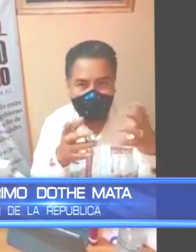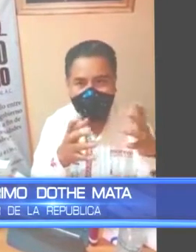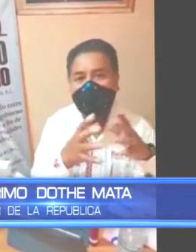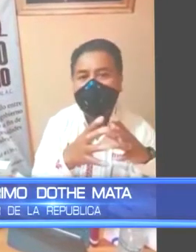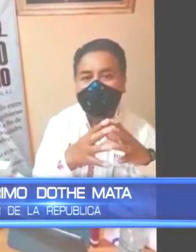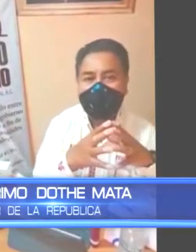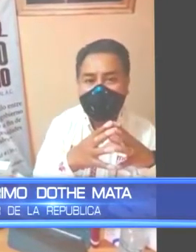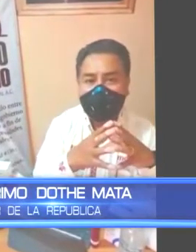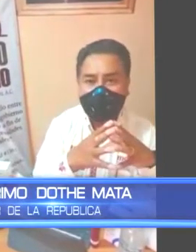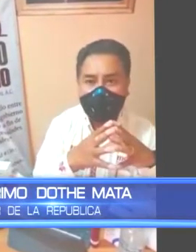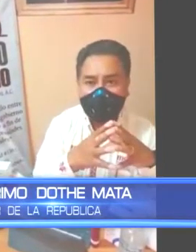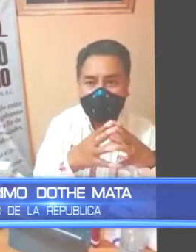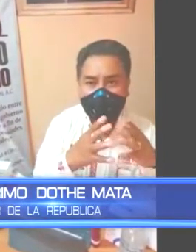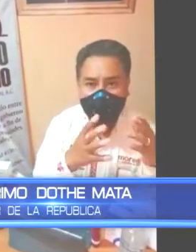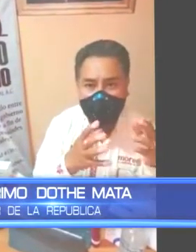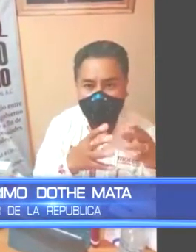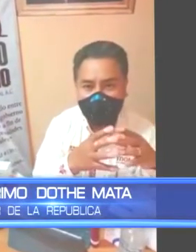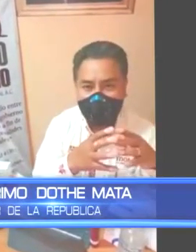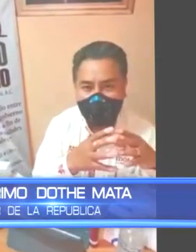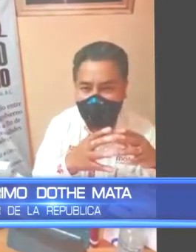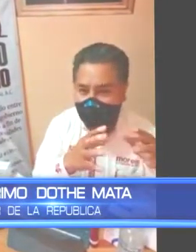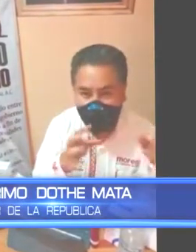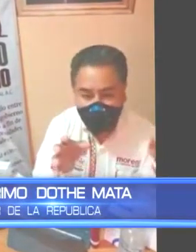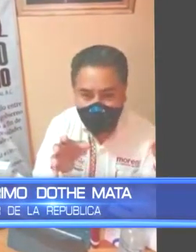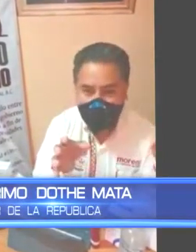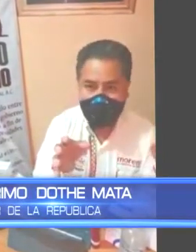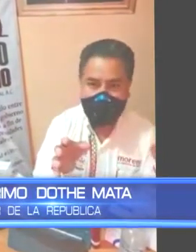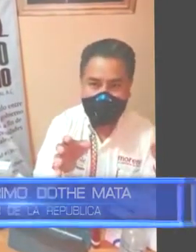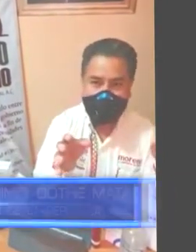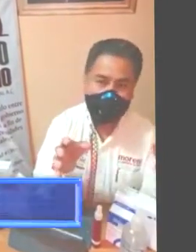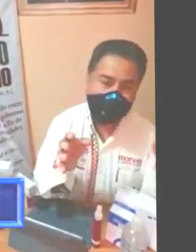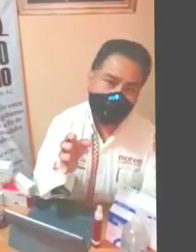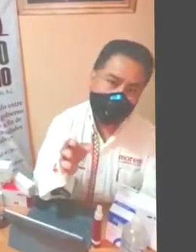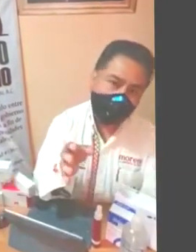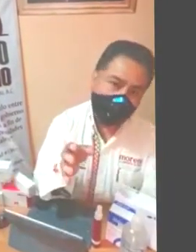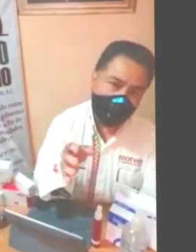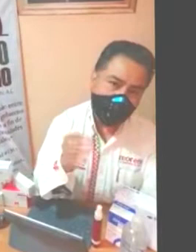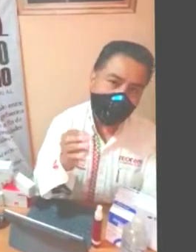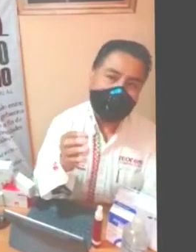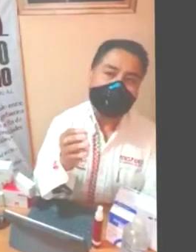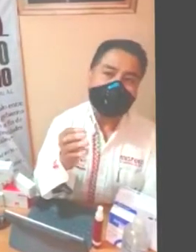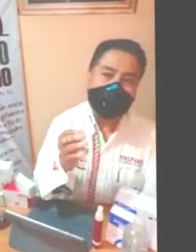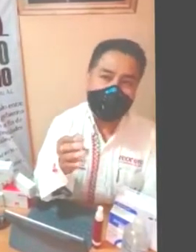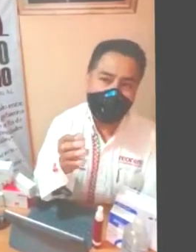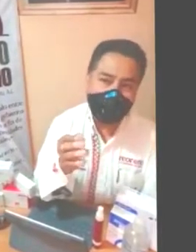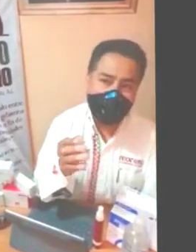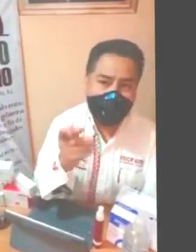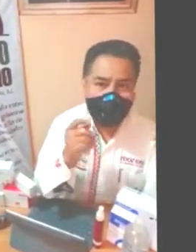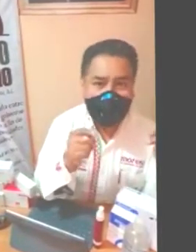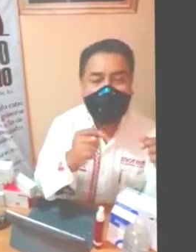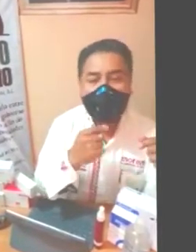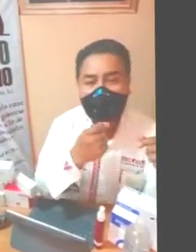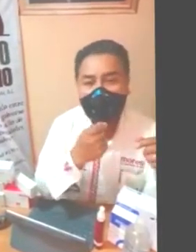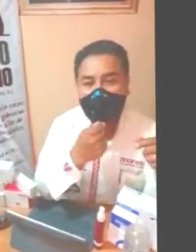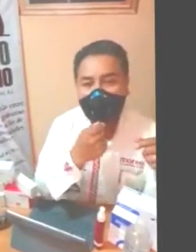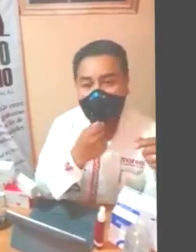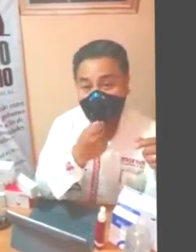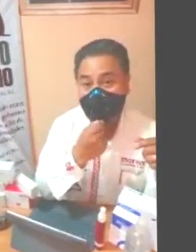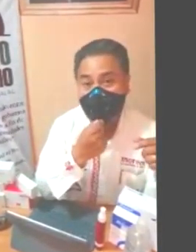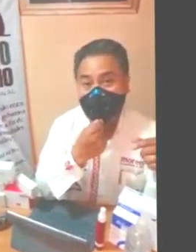luego, pero en funcionamiento, sobre todo porque la absoluta mayoría de asuntos que atendemos son casos médicos que